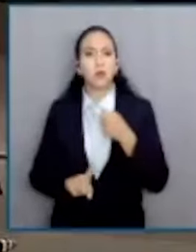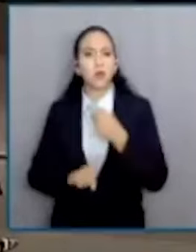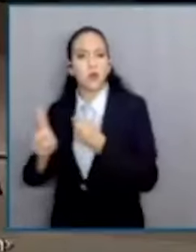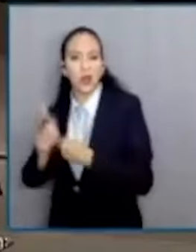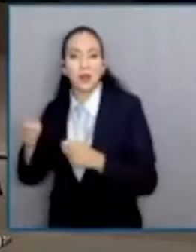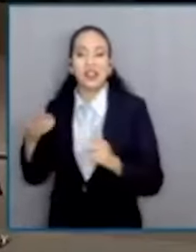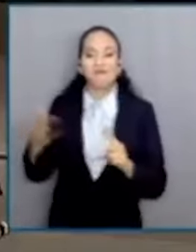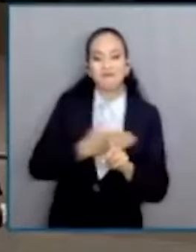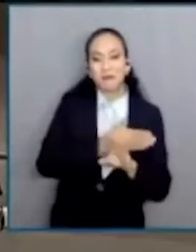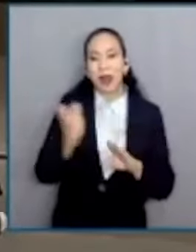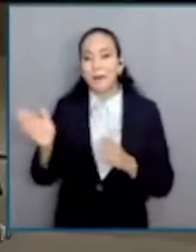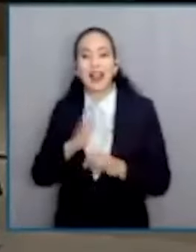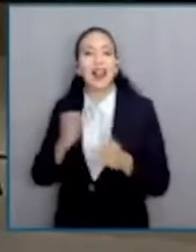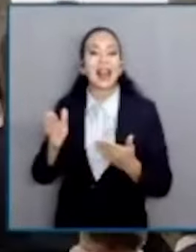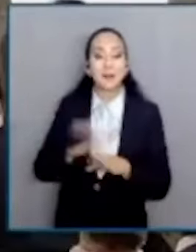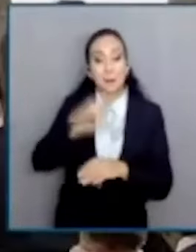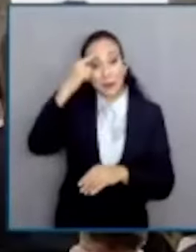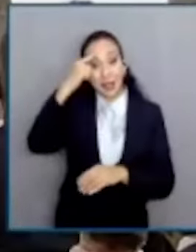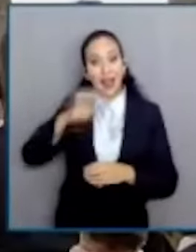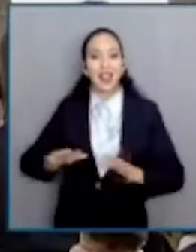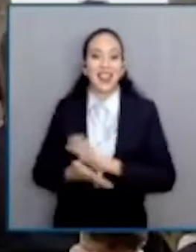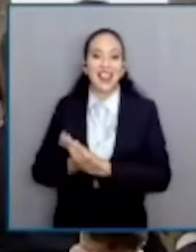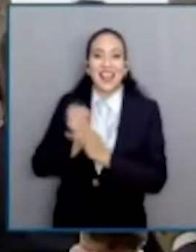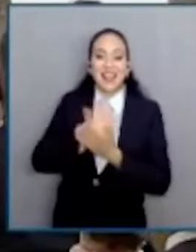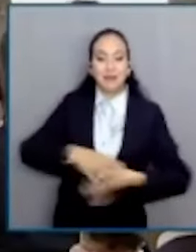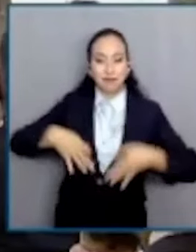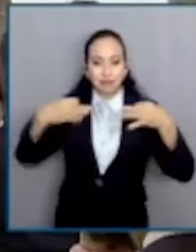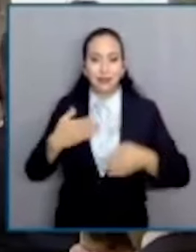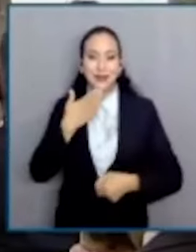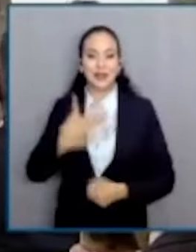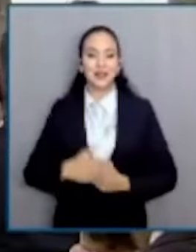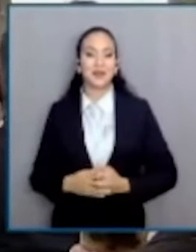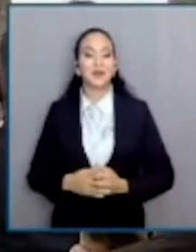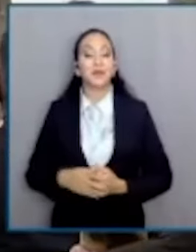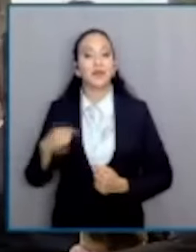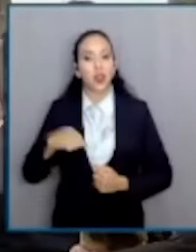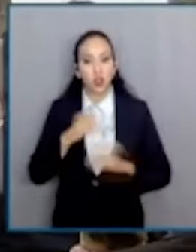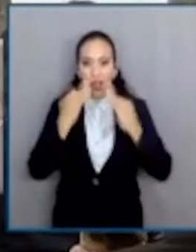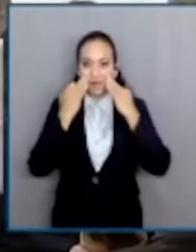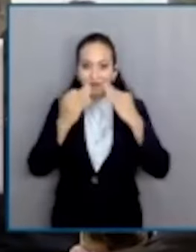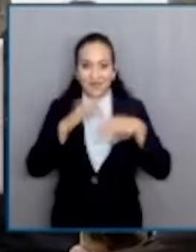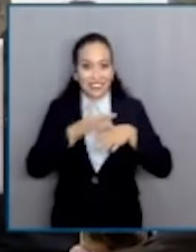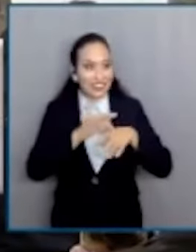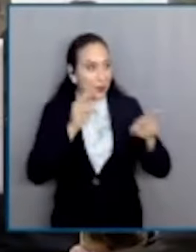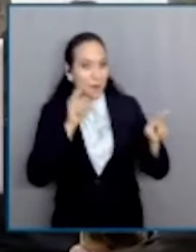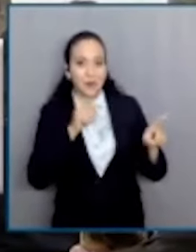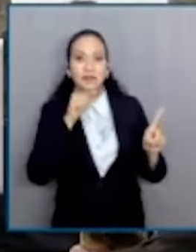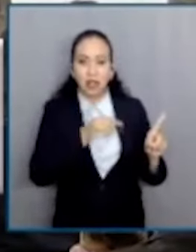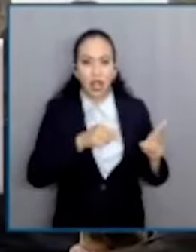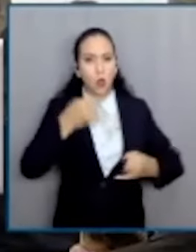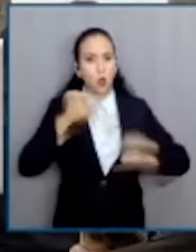cualquier oscuridad con luz hemos presenciado que detrás de ese gran juez hay un gran hombre